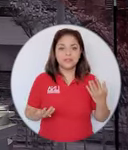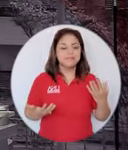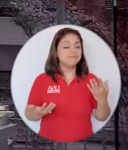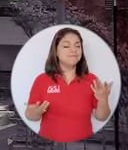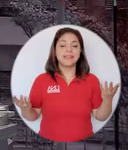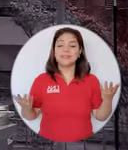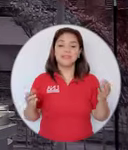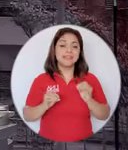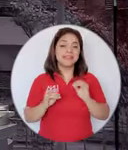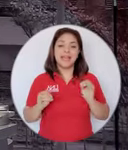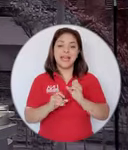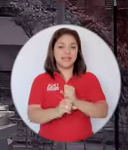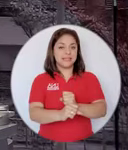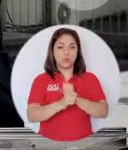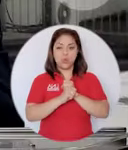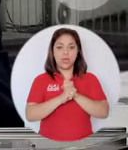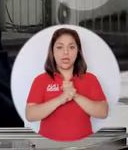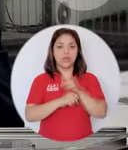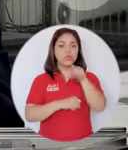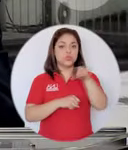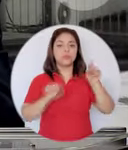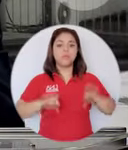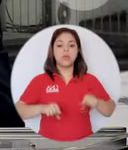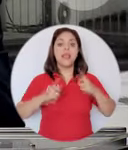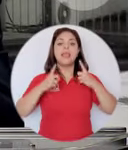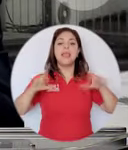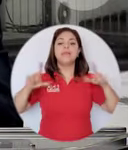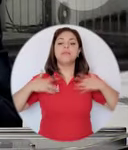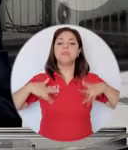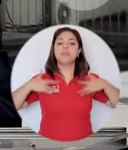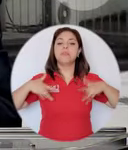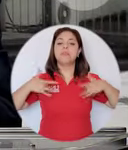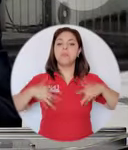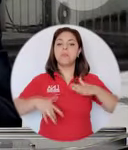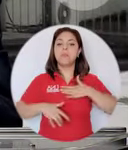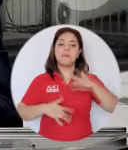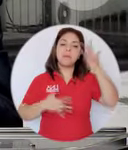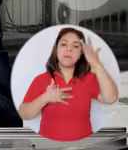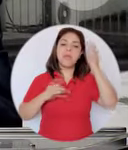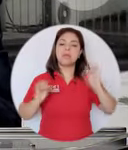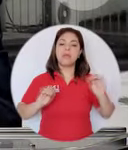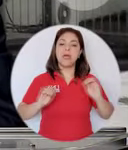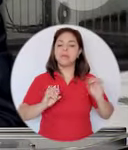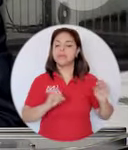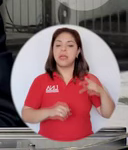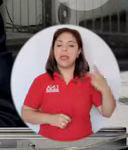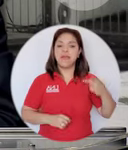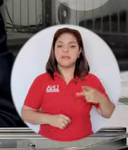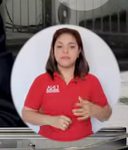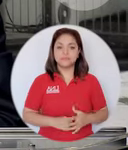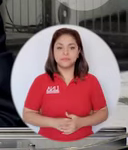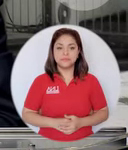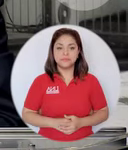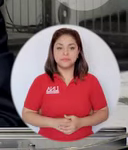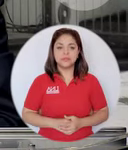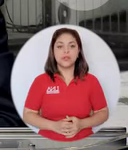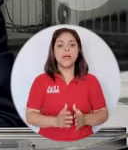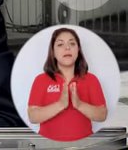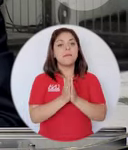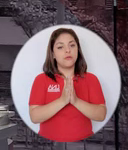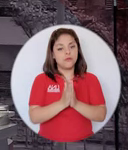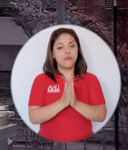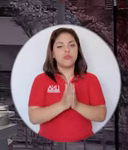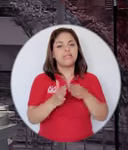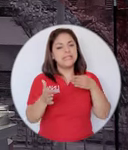decían antes. Nada es una garantía de que yo esté exento de una enfermedad severa. Correcto.